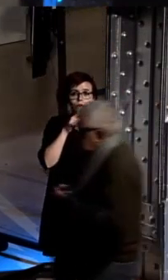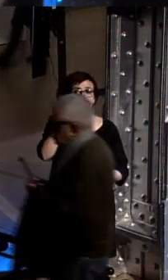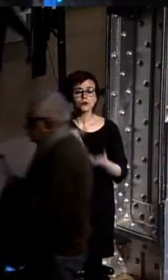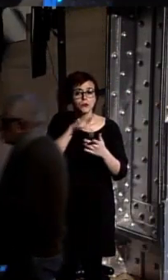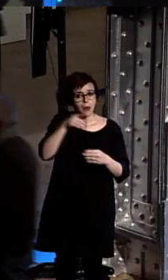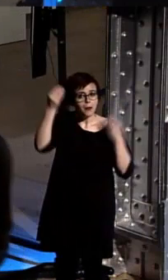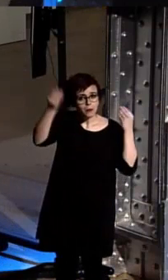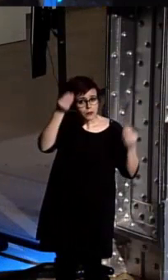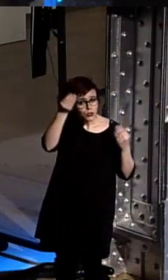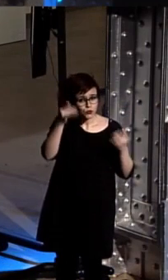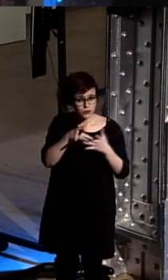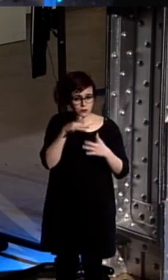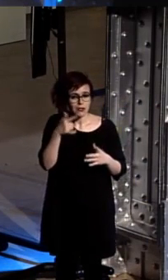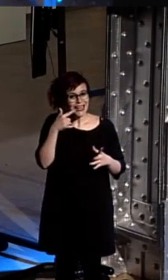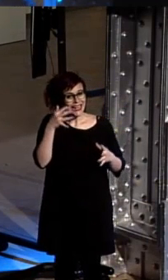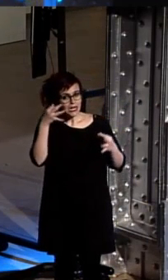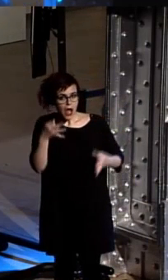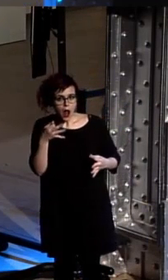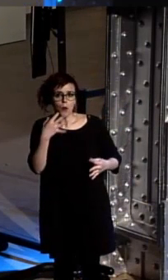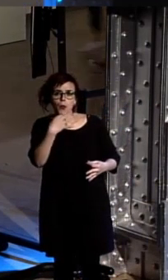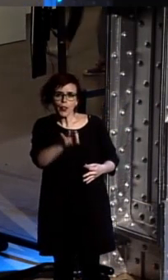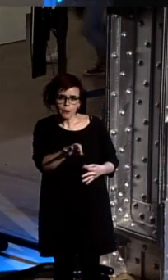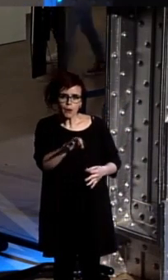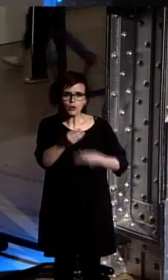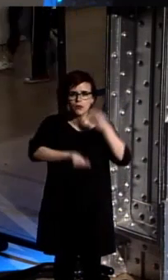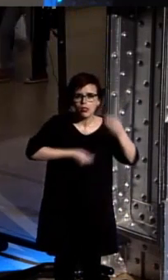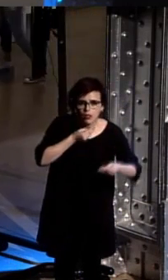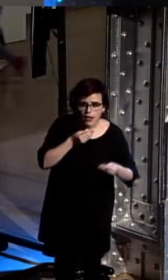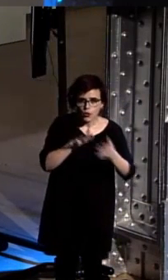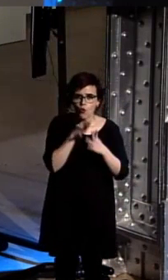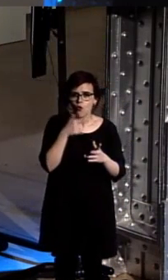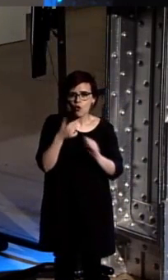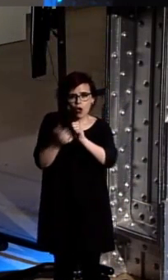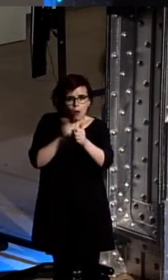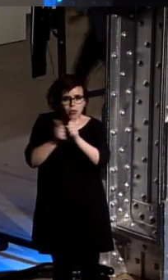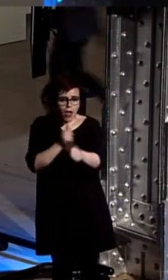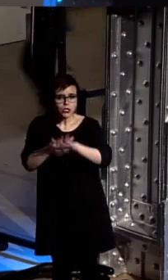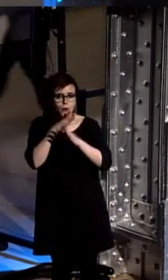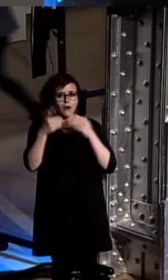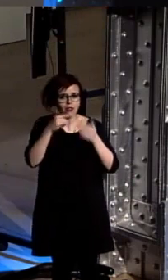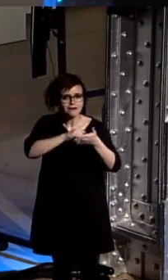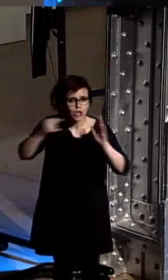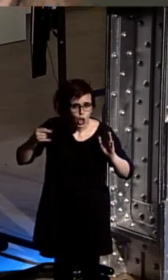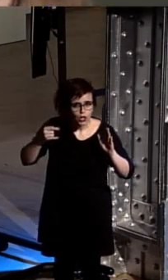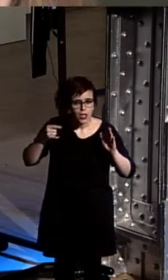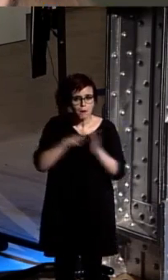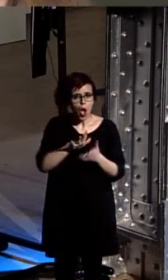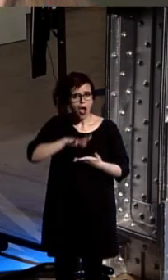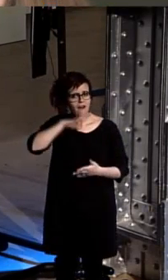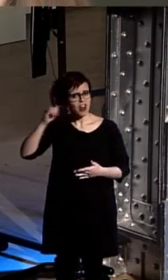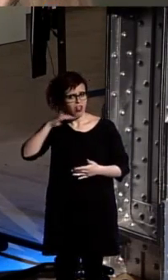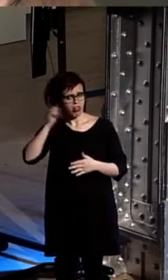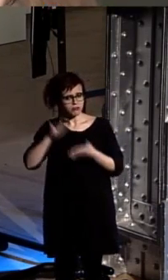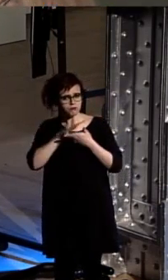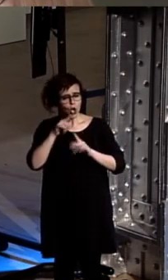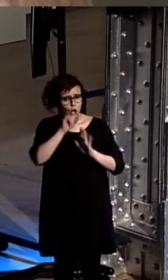que estamos viendo es el poder hacer y replicar con tecnología habilidades muy